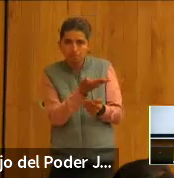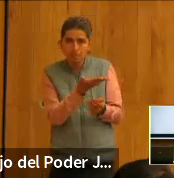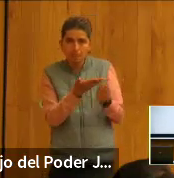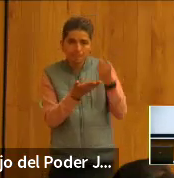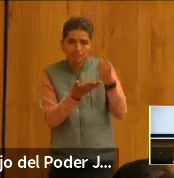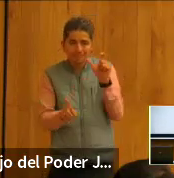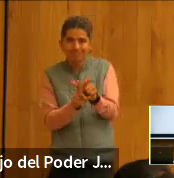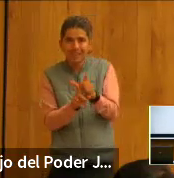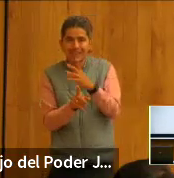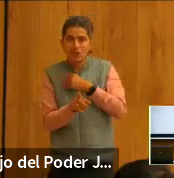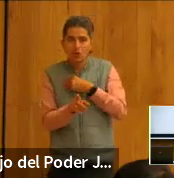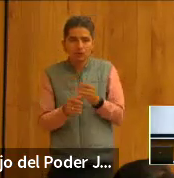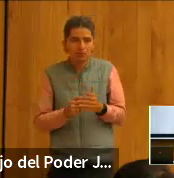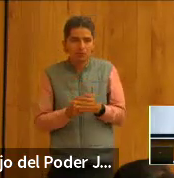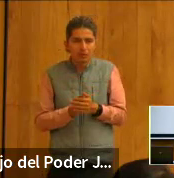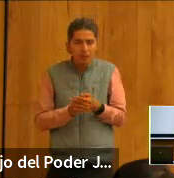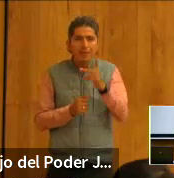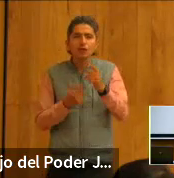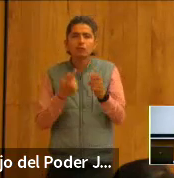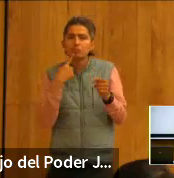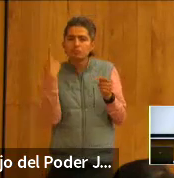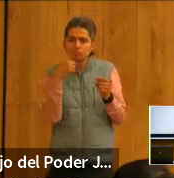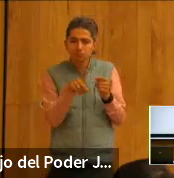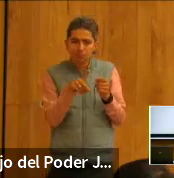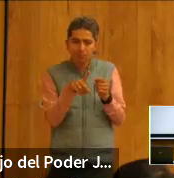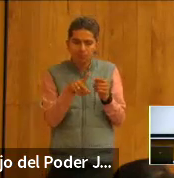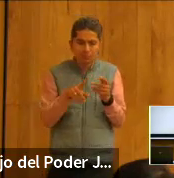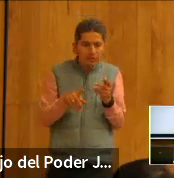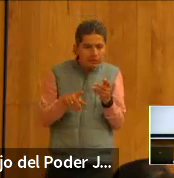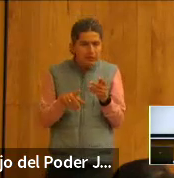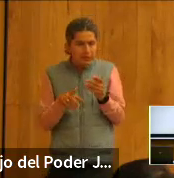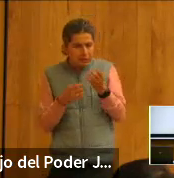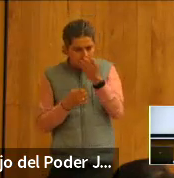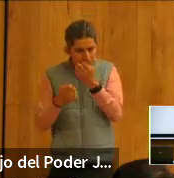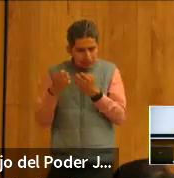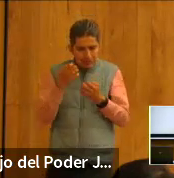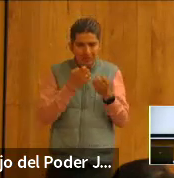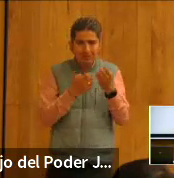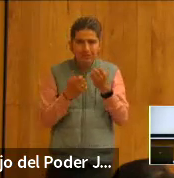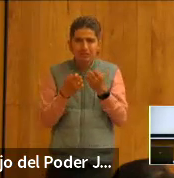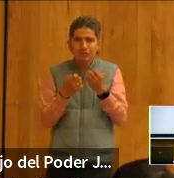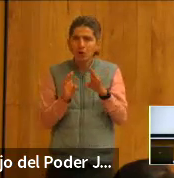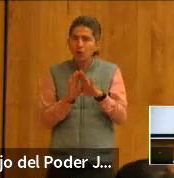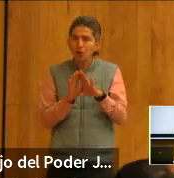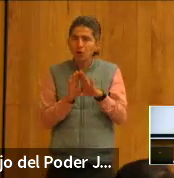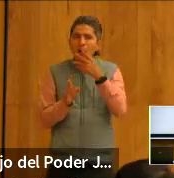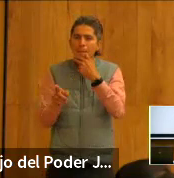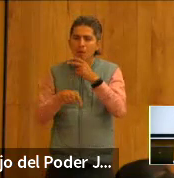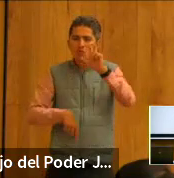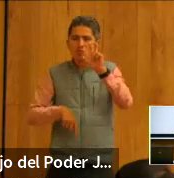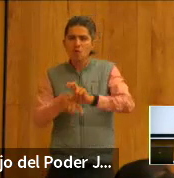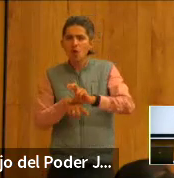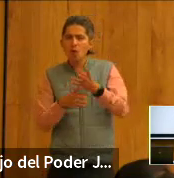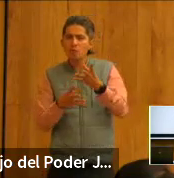cautelar, pero los hechos de la demanda están con una impresionante violencia machista